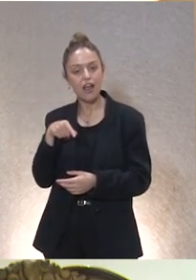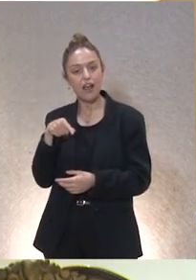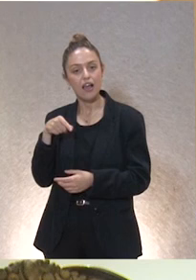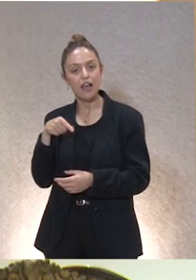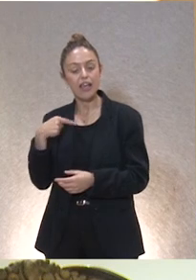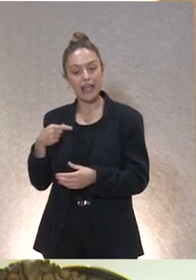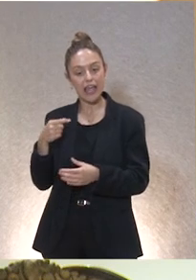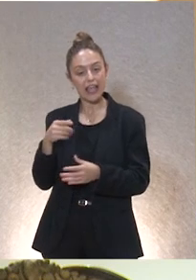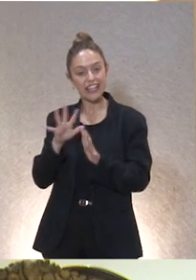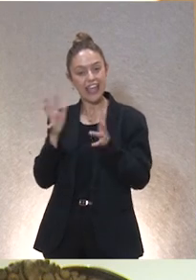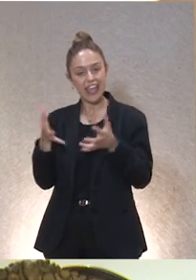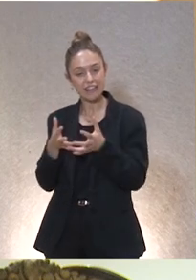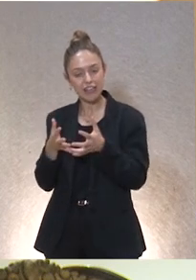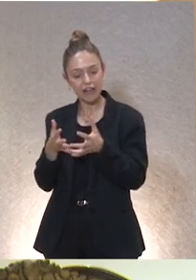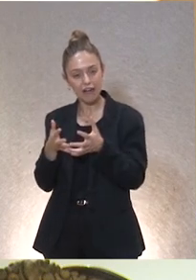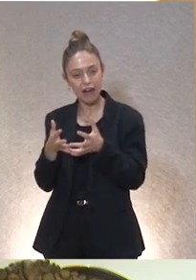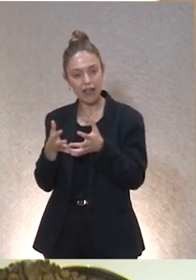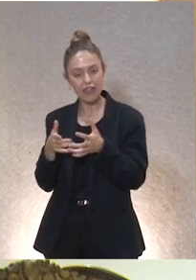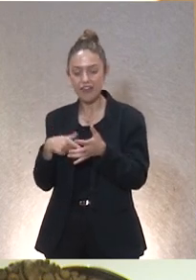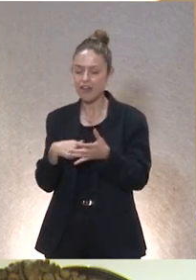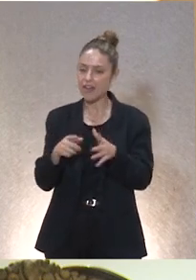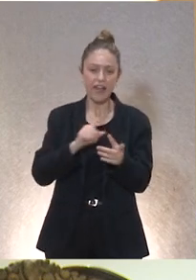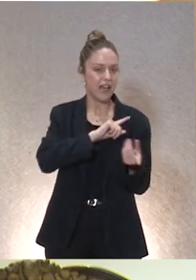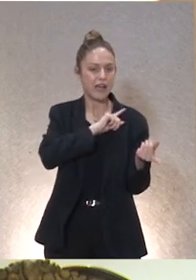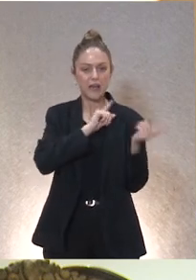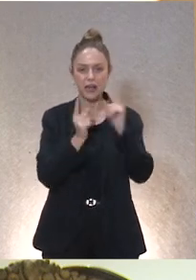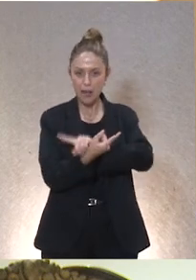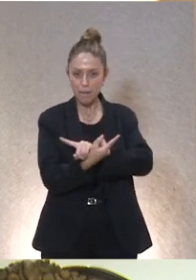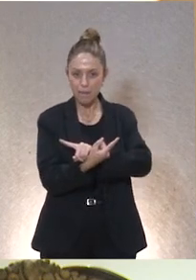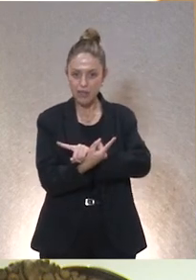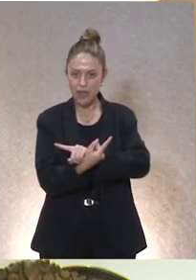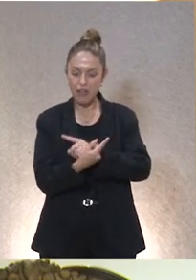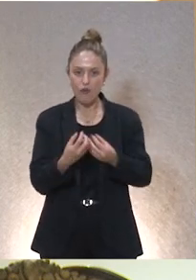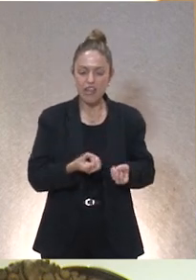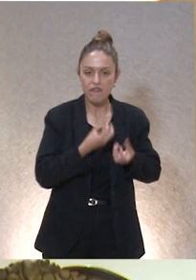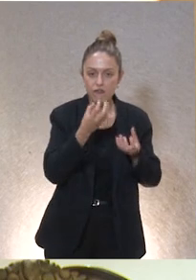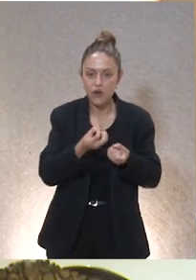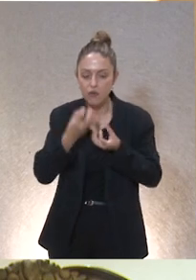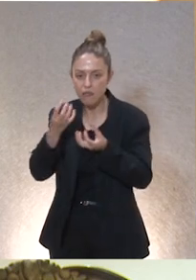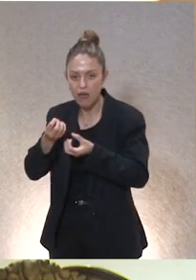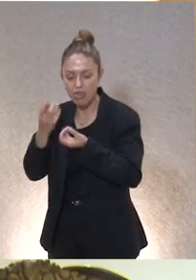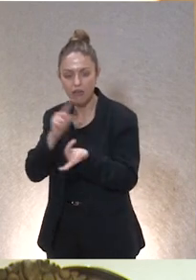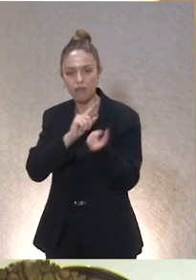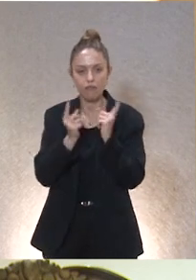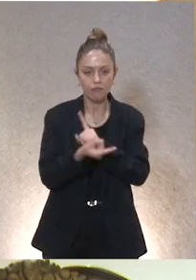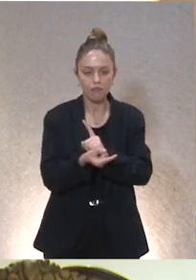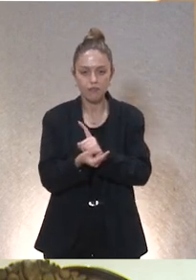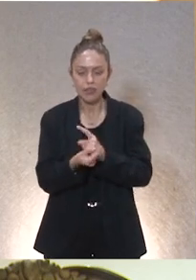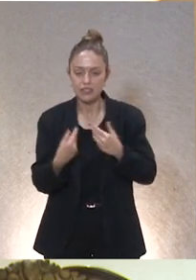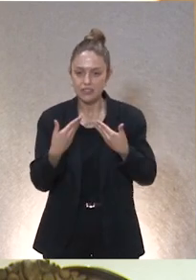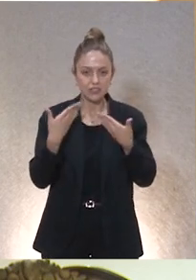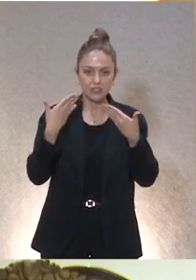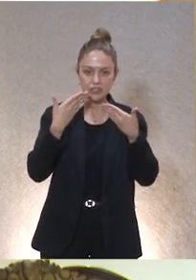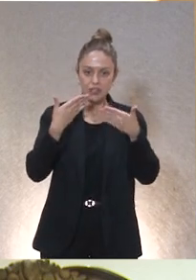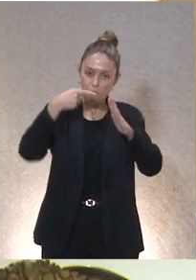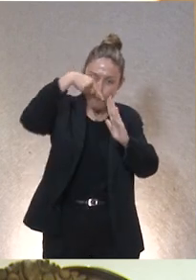en internet que han modificado definitivamente el flujo de la información que la dotan de más amplitud de mucha